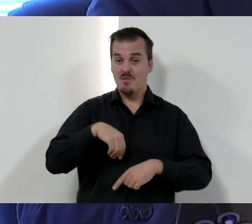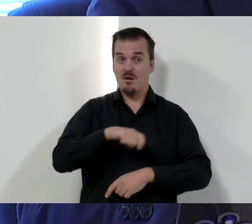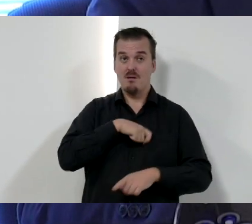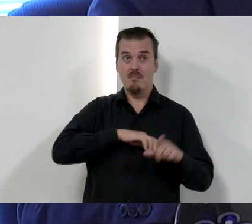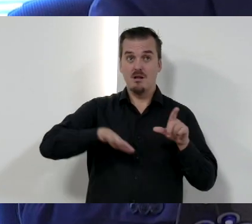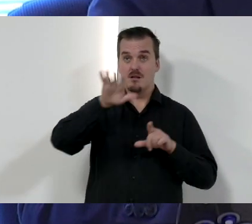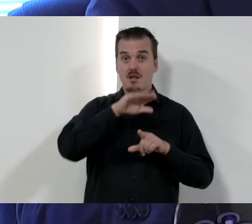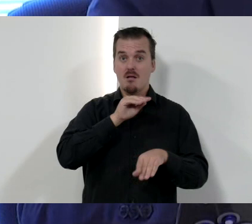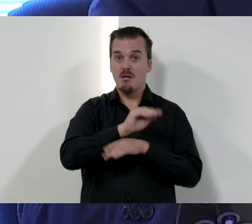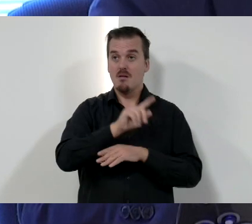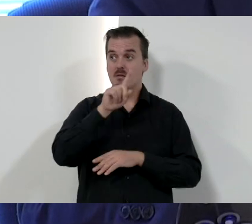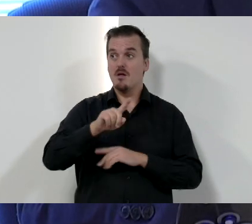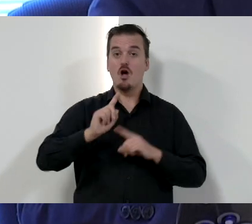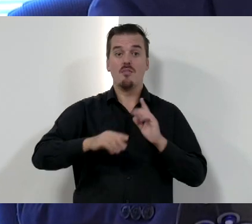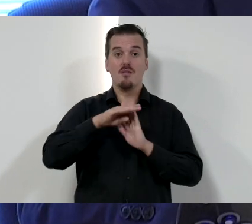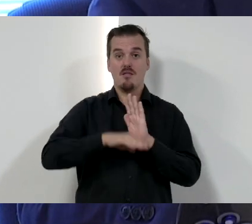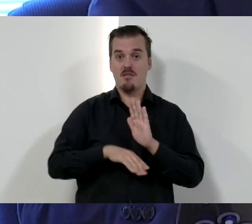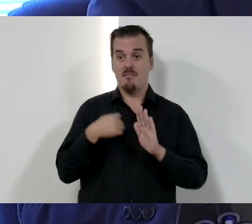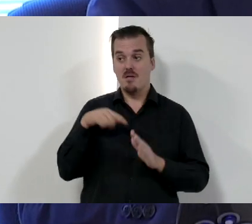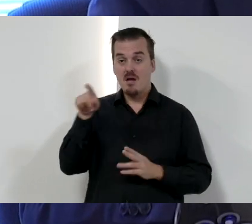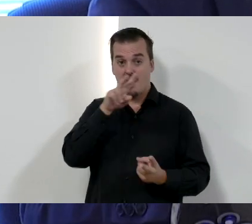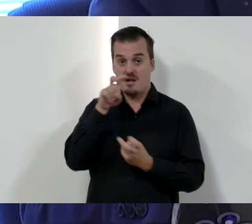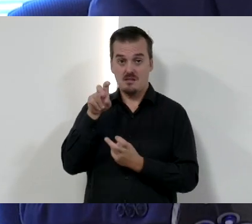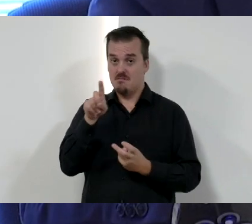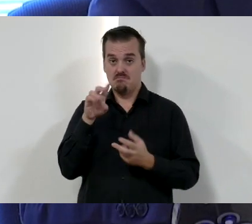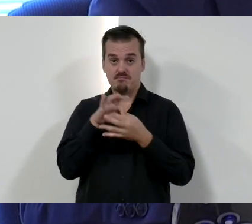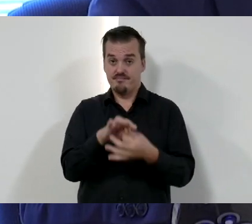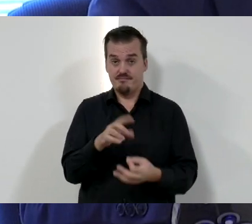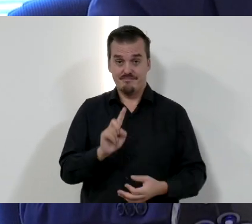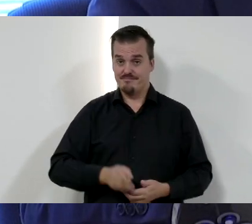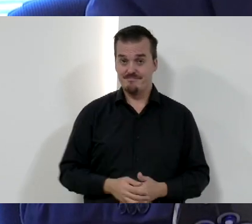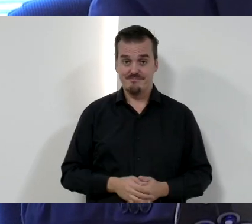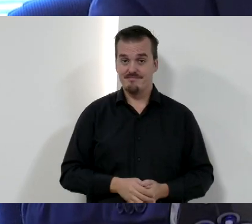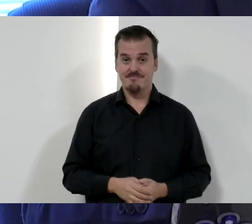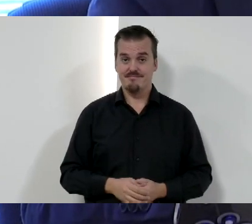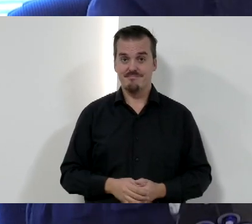ordenanza, no hacen distinción de rentas. No hacen distinción de rentas.